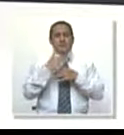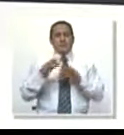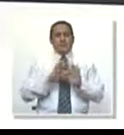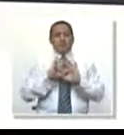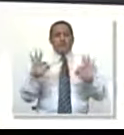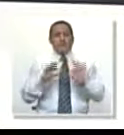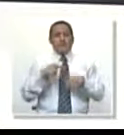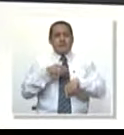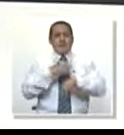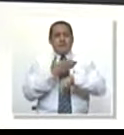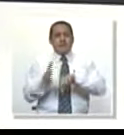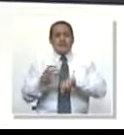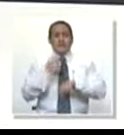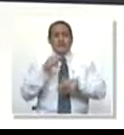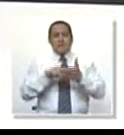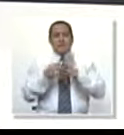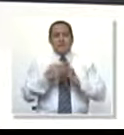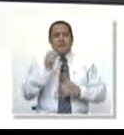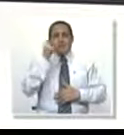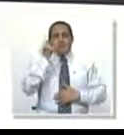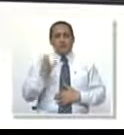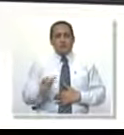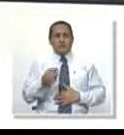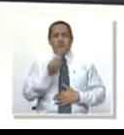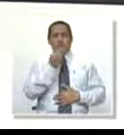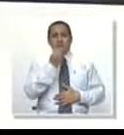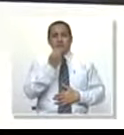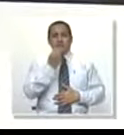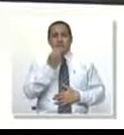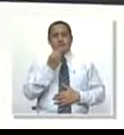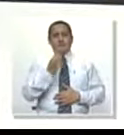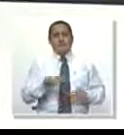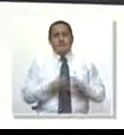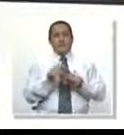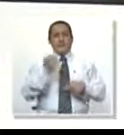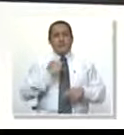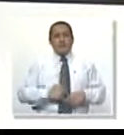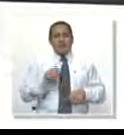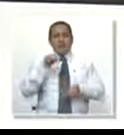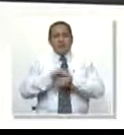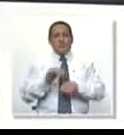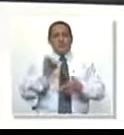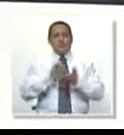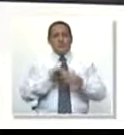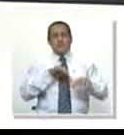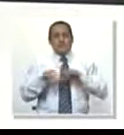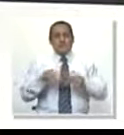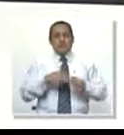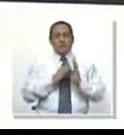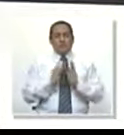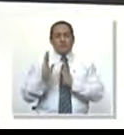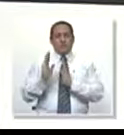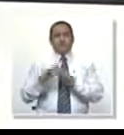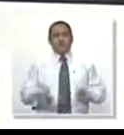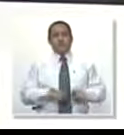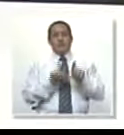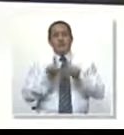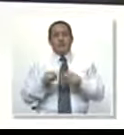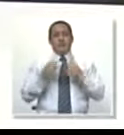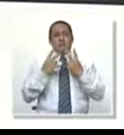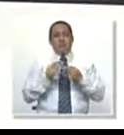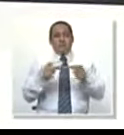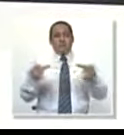directamente en esta tardanza que era la persona la alimentista la hija respecto de la cual se estaba haciendo este proceso y porque